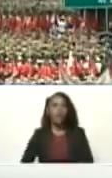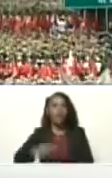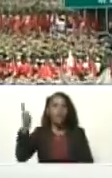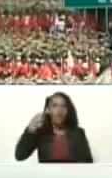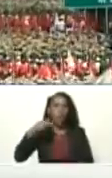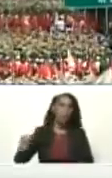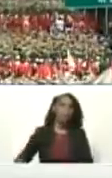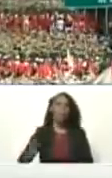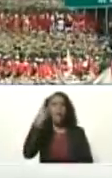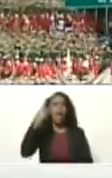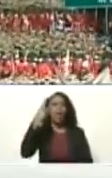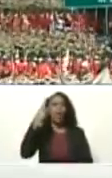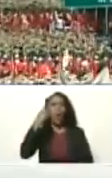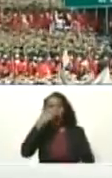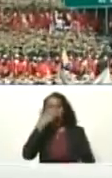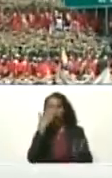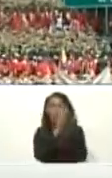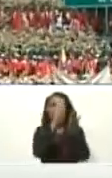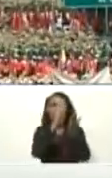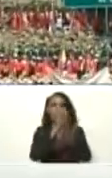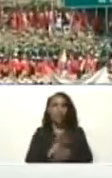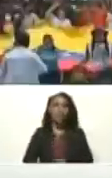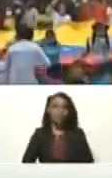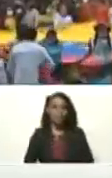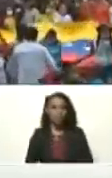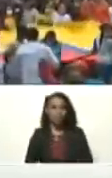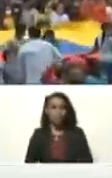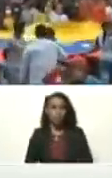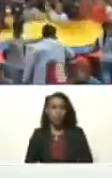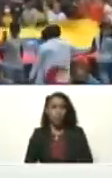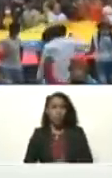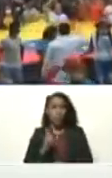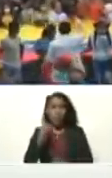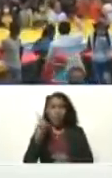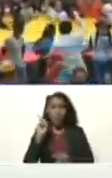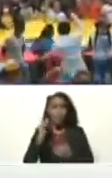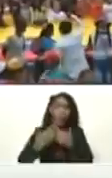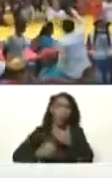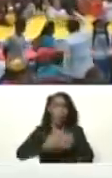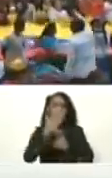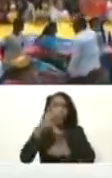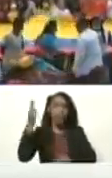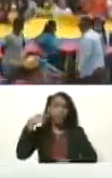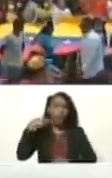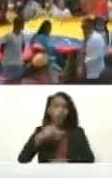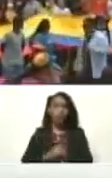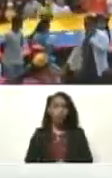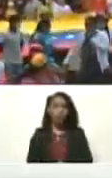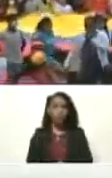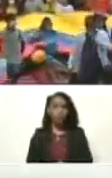¡Negro primero, adelante! Lo que va es para adelante el negro.